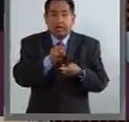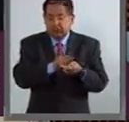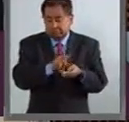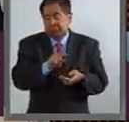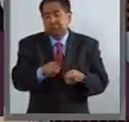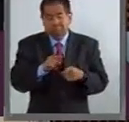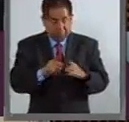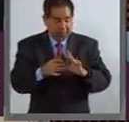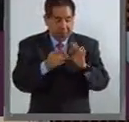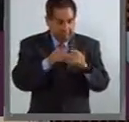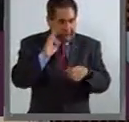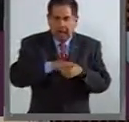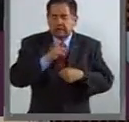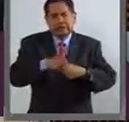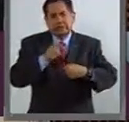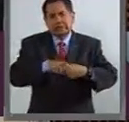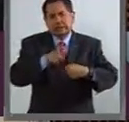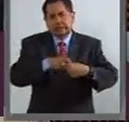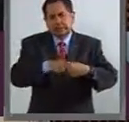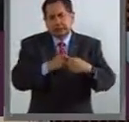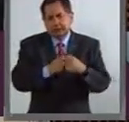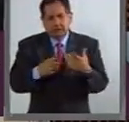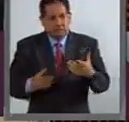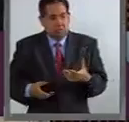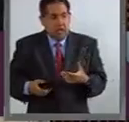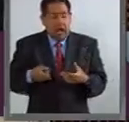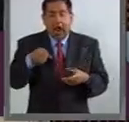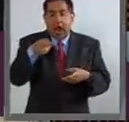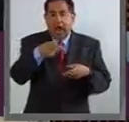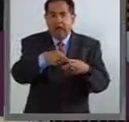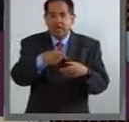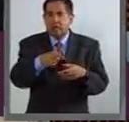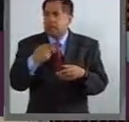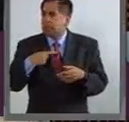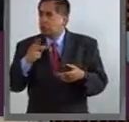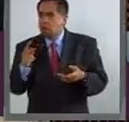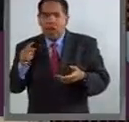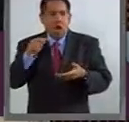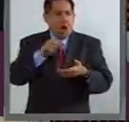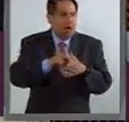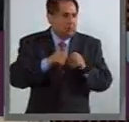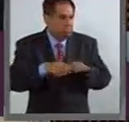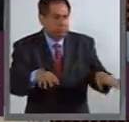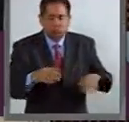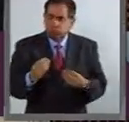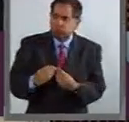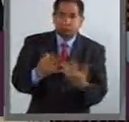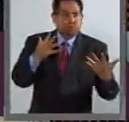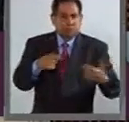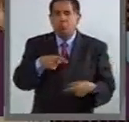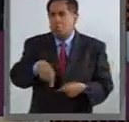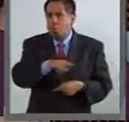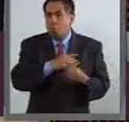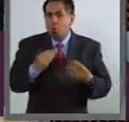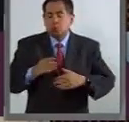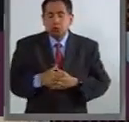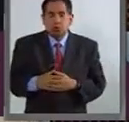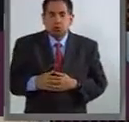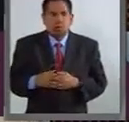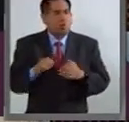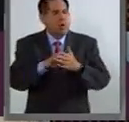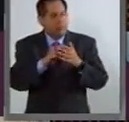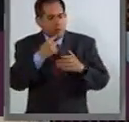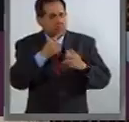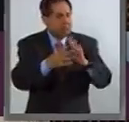que se traduce también en un claro nicho de presencia para los parlamentos, ya que con las menciones